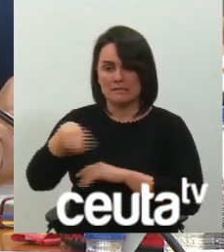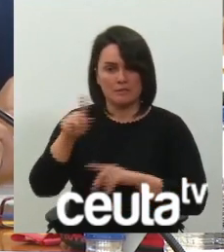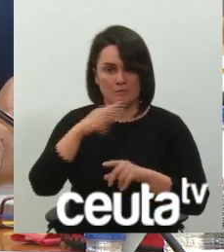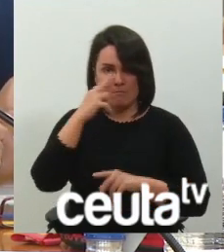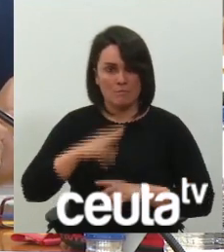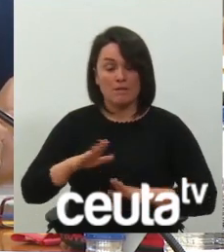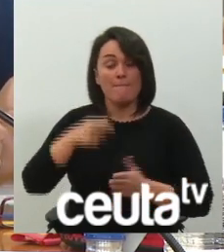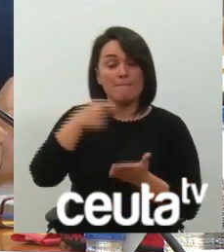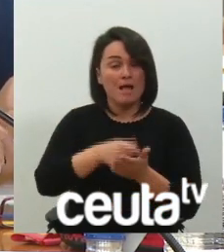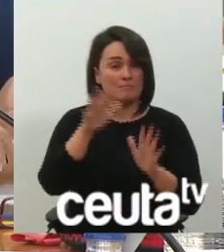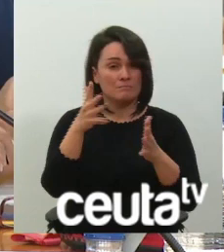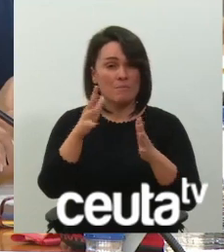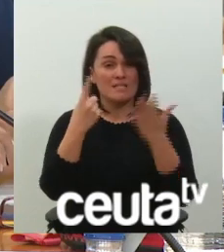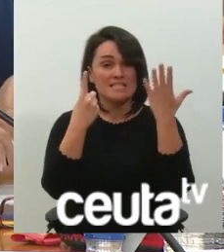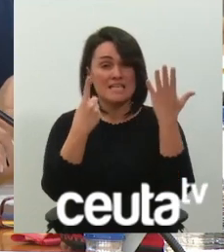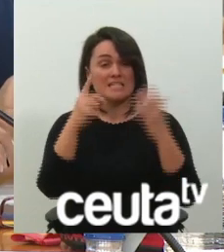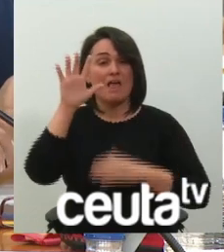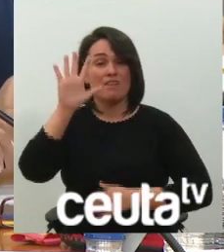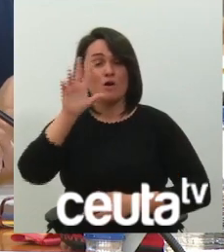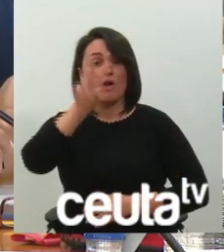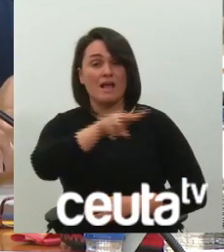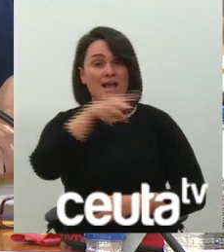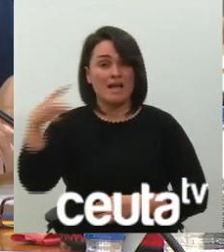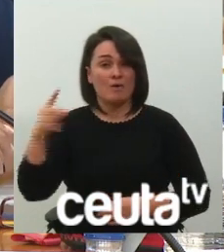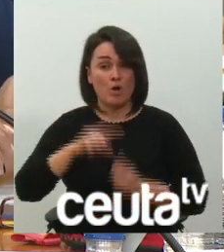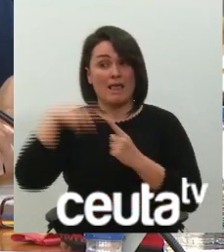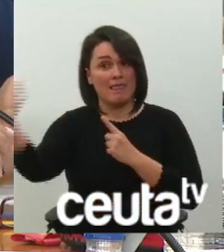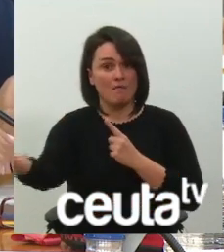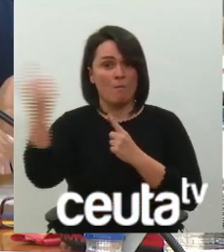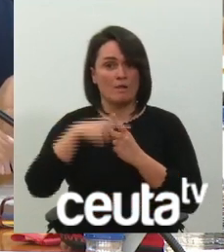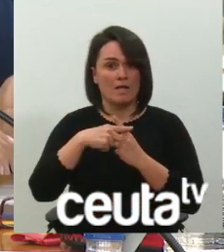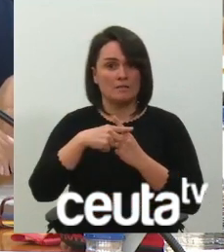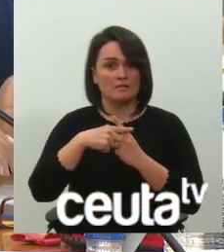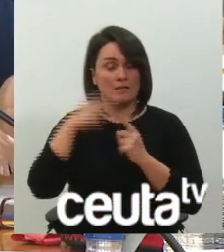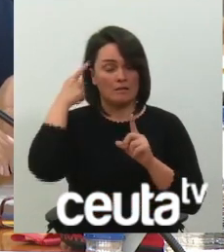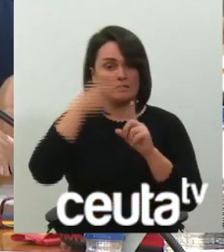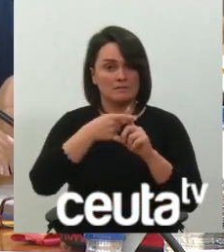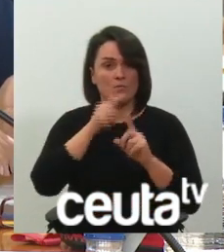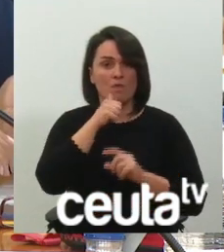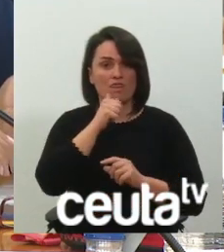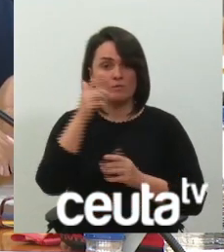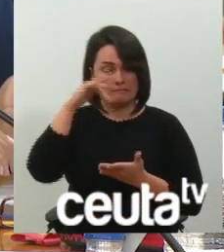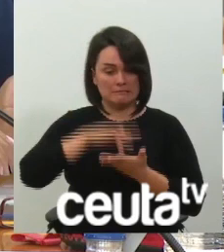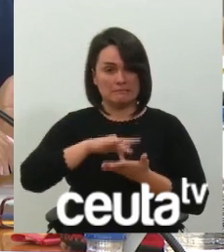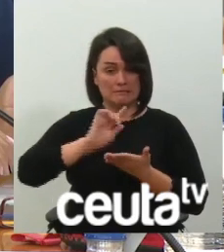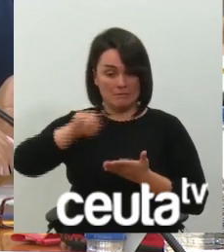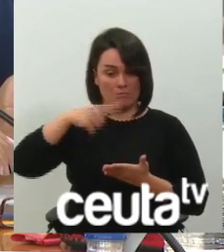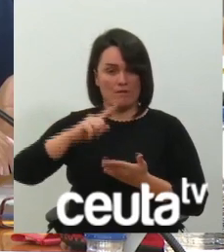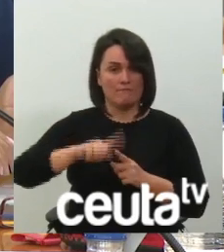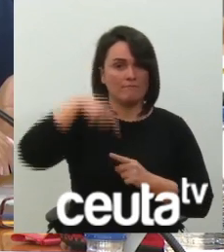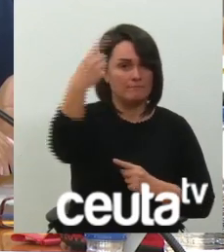aproximadamente 65 euros ida y vuelta para llegar a nuestra ciudad y volver